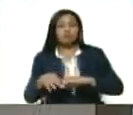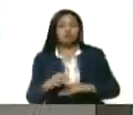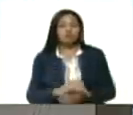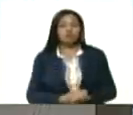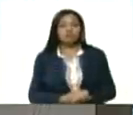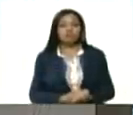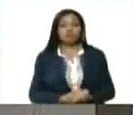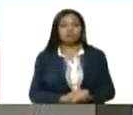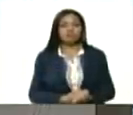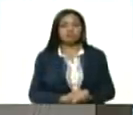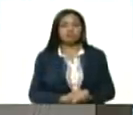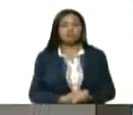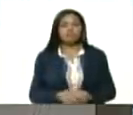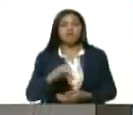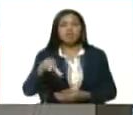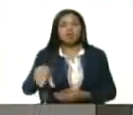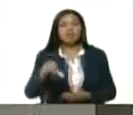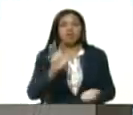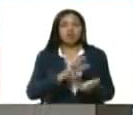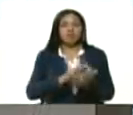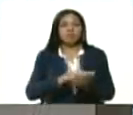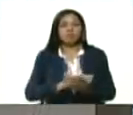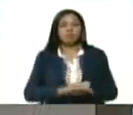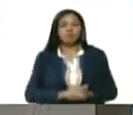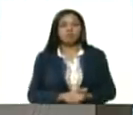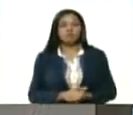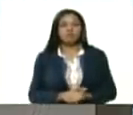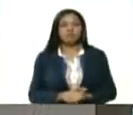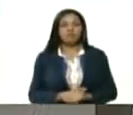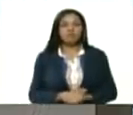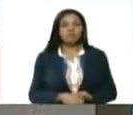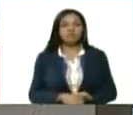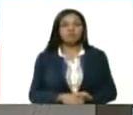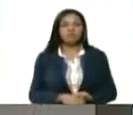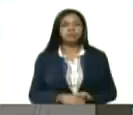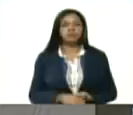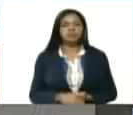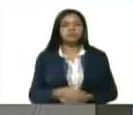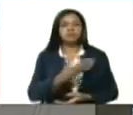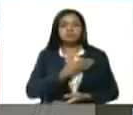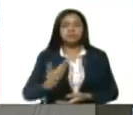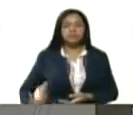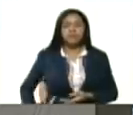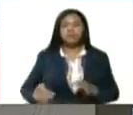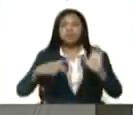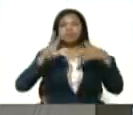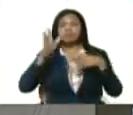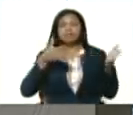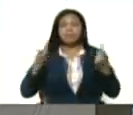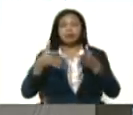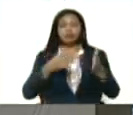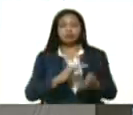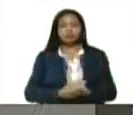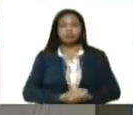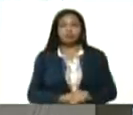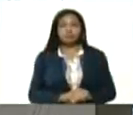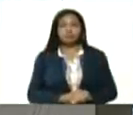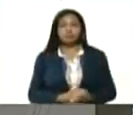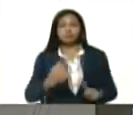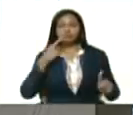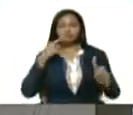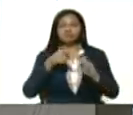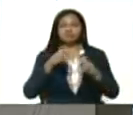Gómez del estado Nueva Esparta. El presidente, el 13 de marzo,